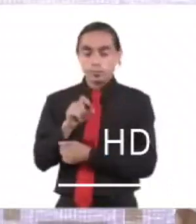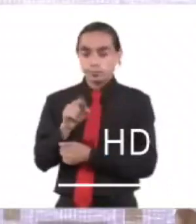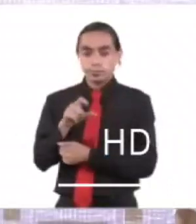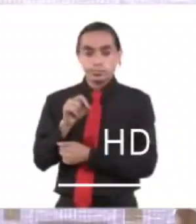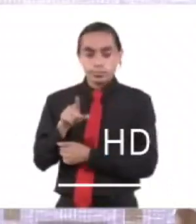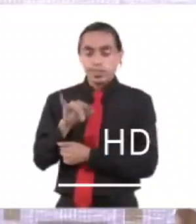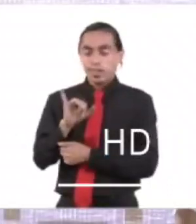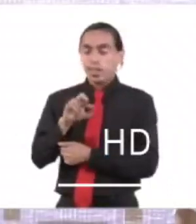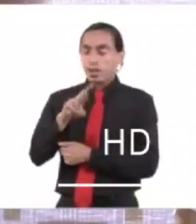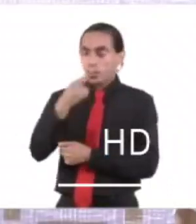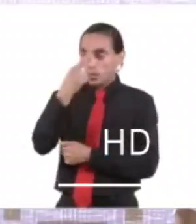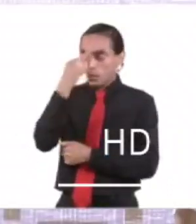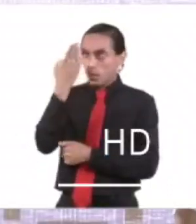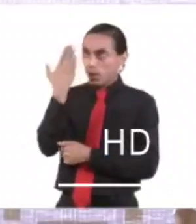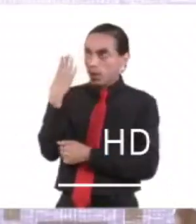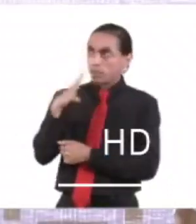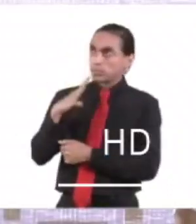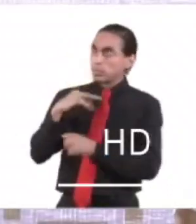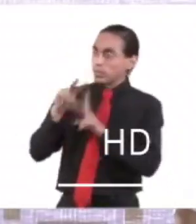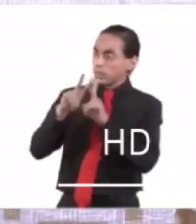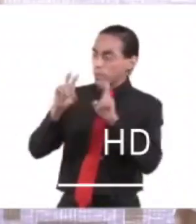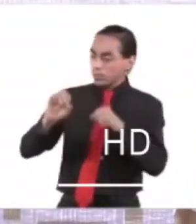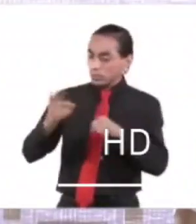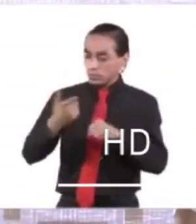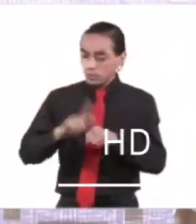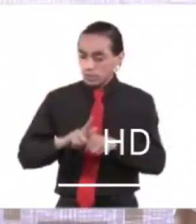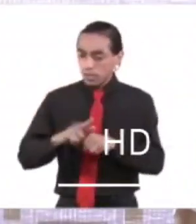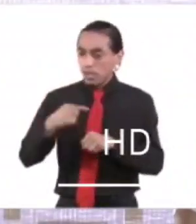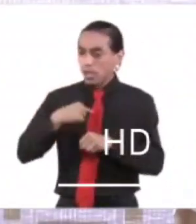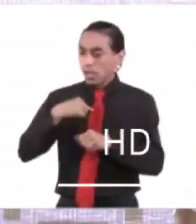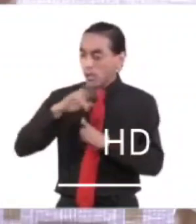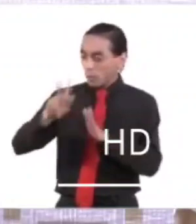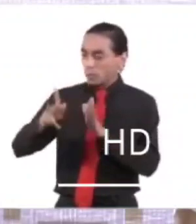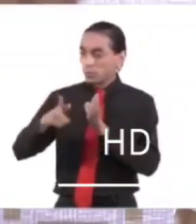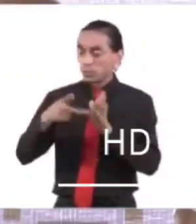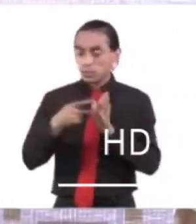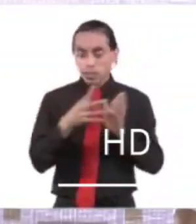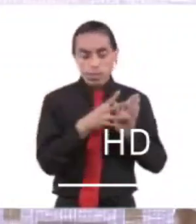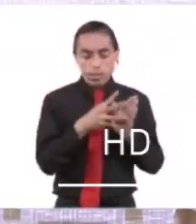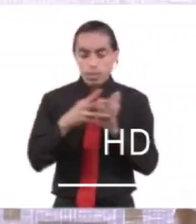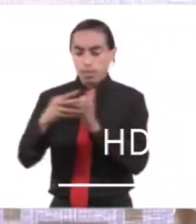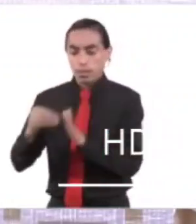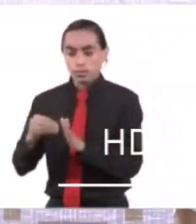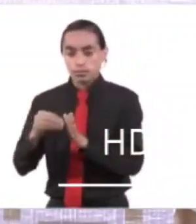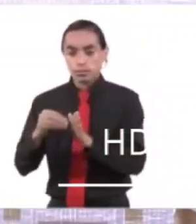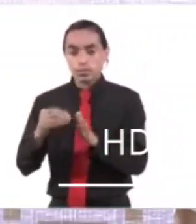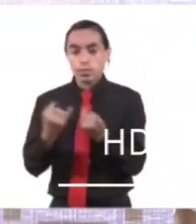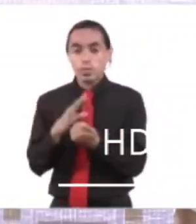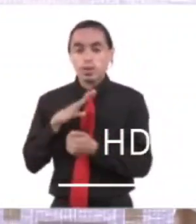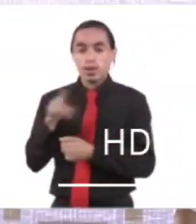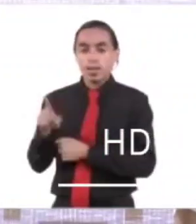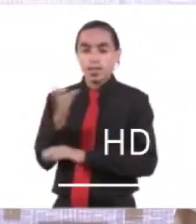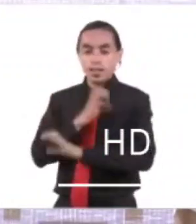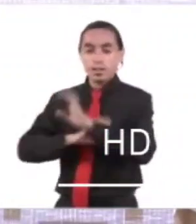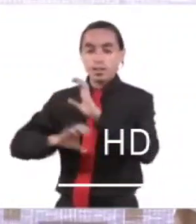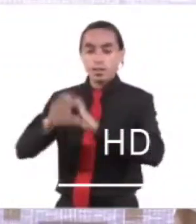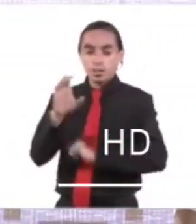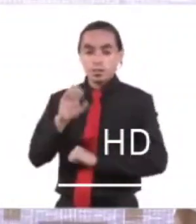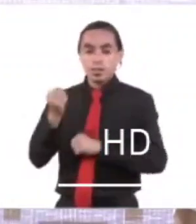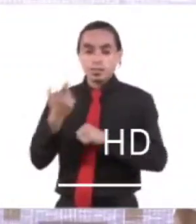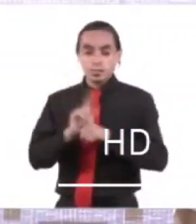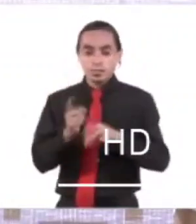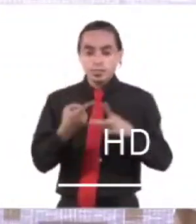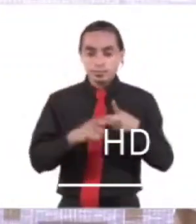mucho de esa idea de lo social. Y en este lapso de gobierno que ella comenzó en la Ciudad de